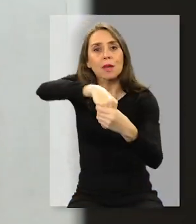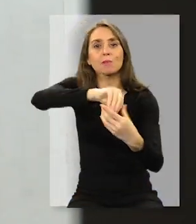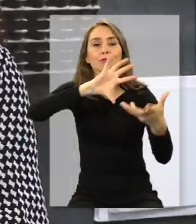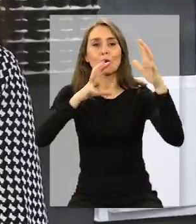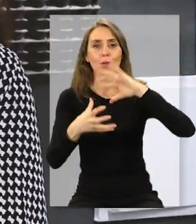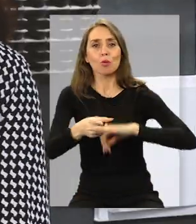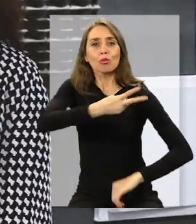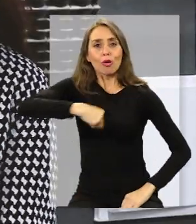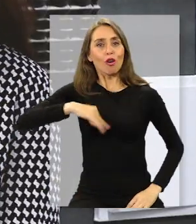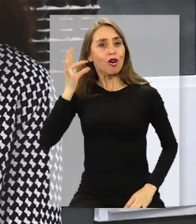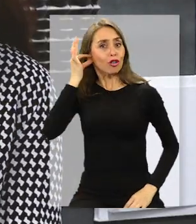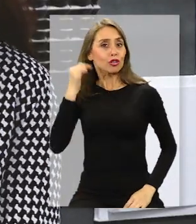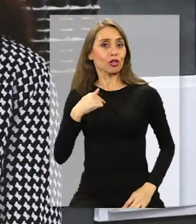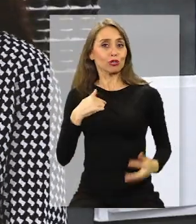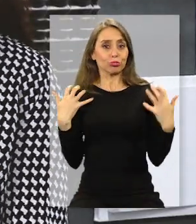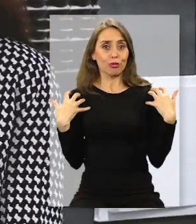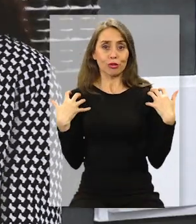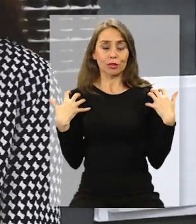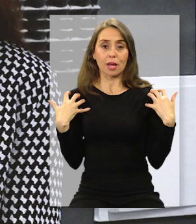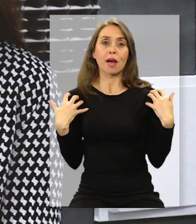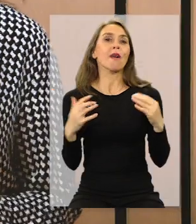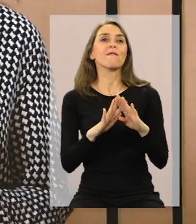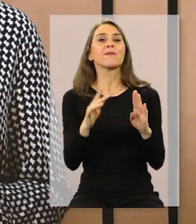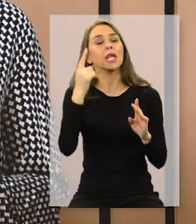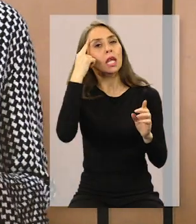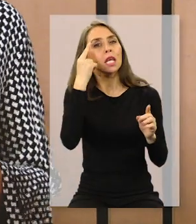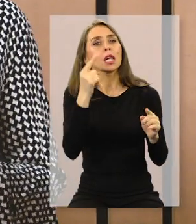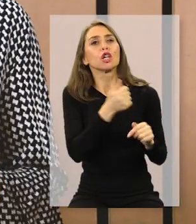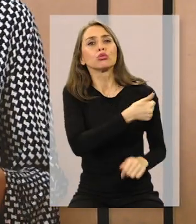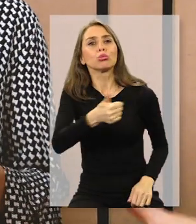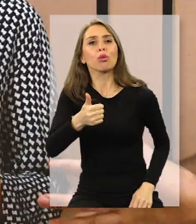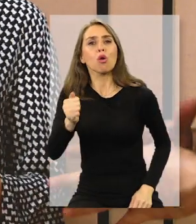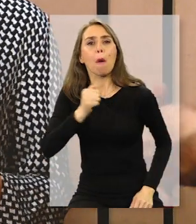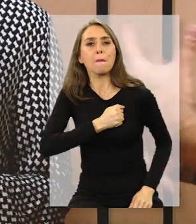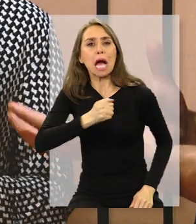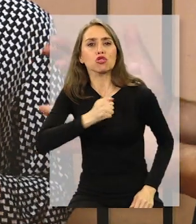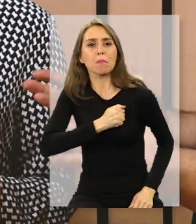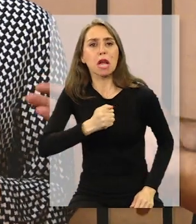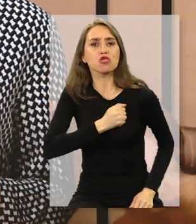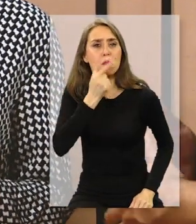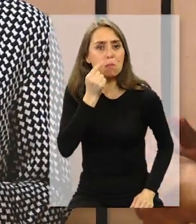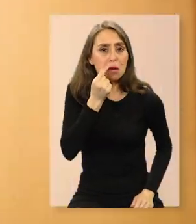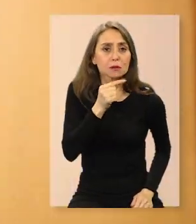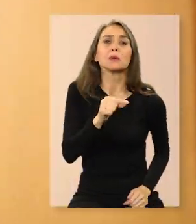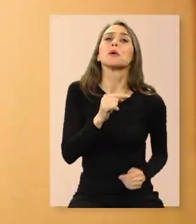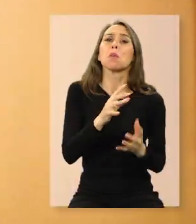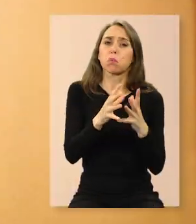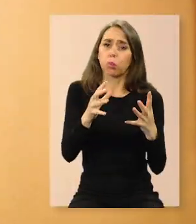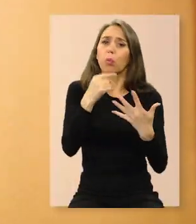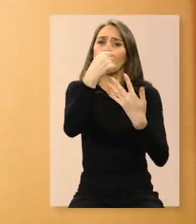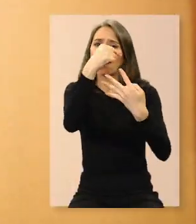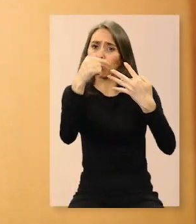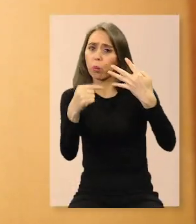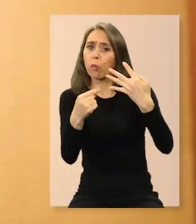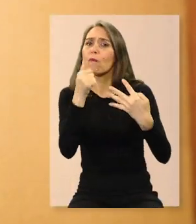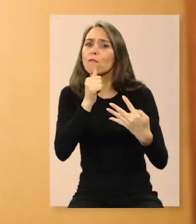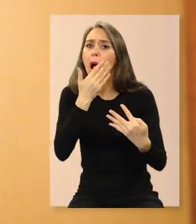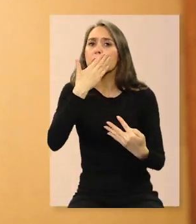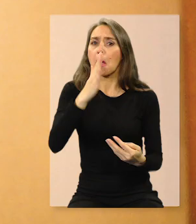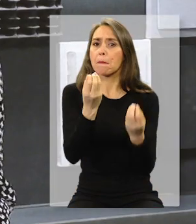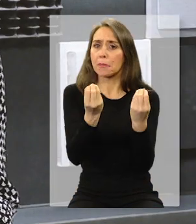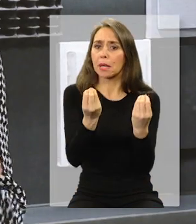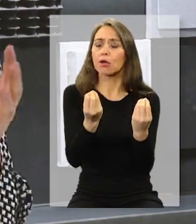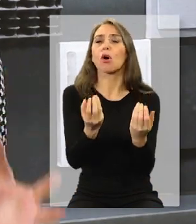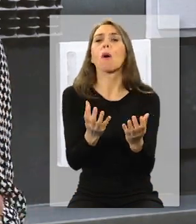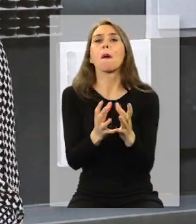manera de cambiar el mundo es siendo parte del mundo. De nosotras depende romper con esta lógica machista. Hay mucho que